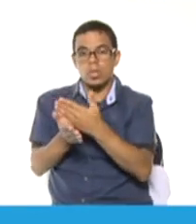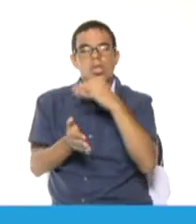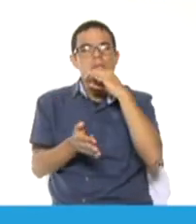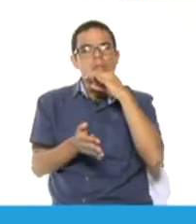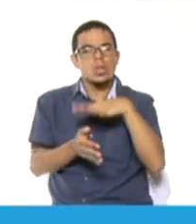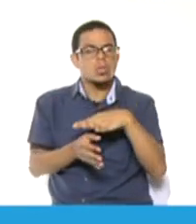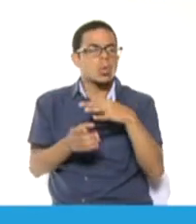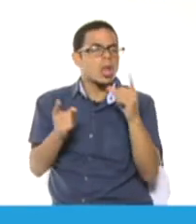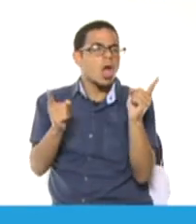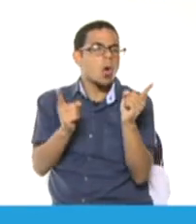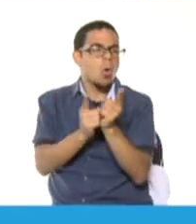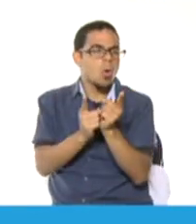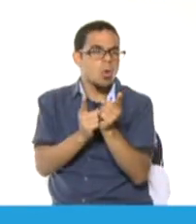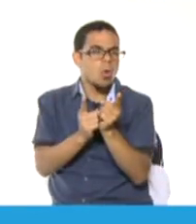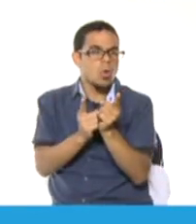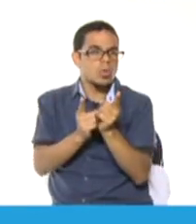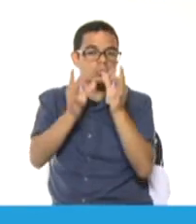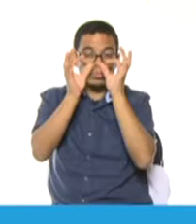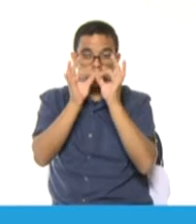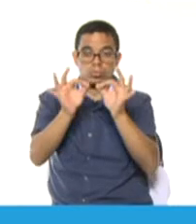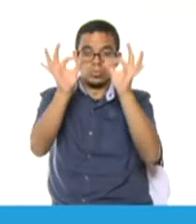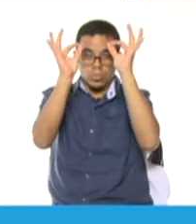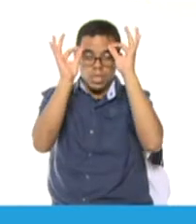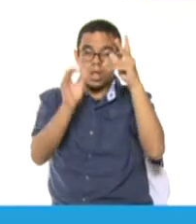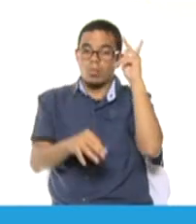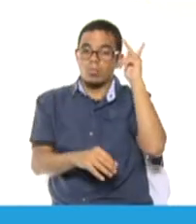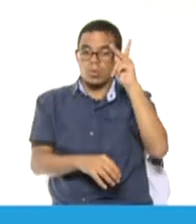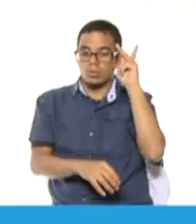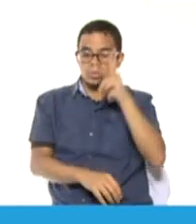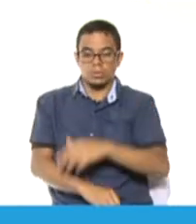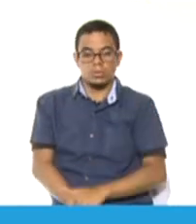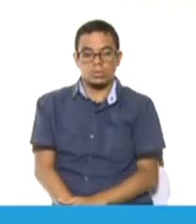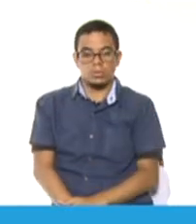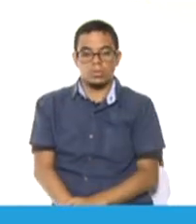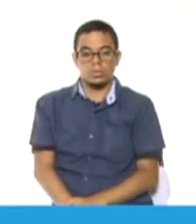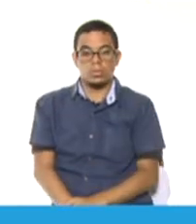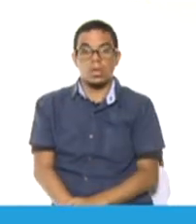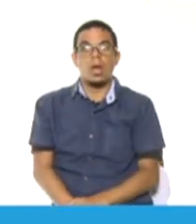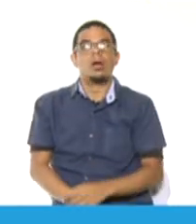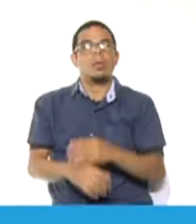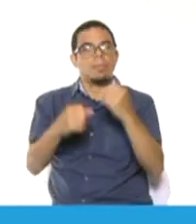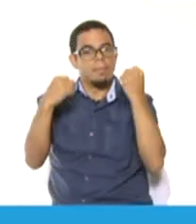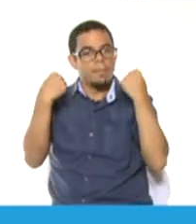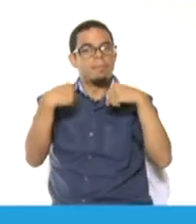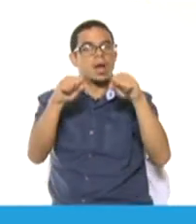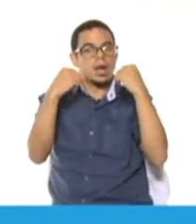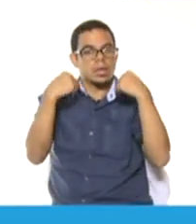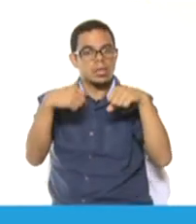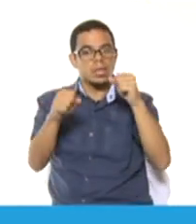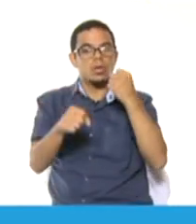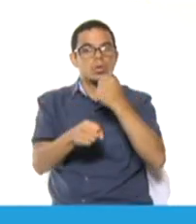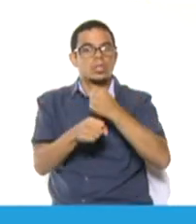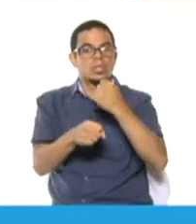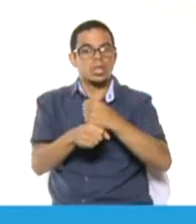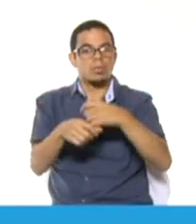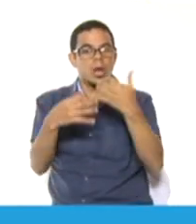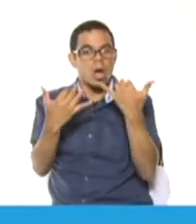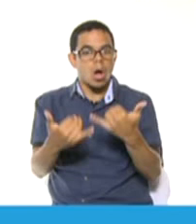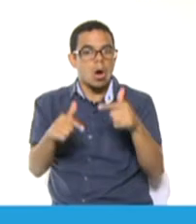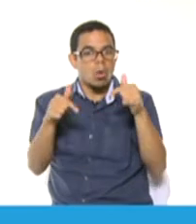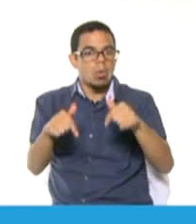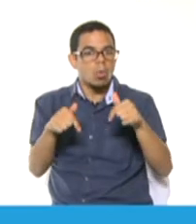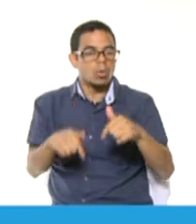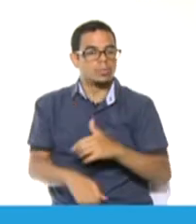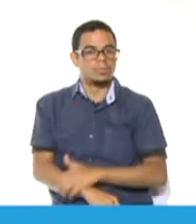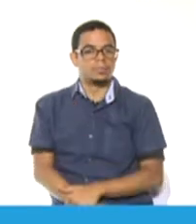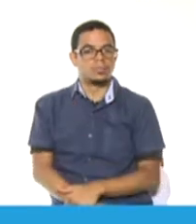reseña histórica del maestro Simón Rodríguez, aplicando los aspectos trabajados en el programa